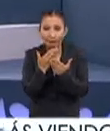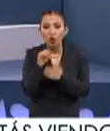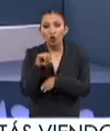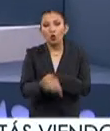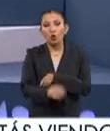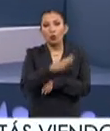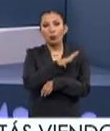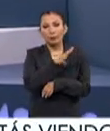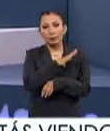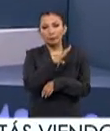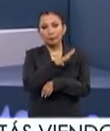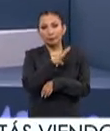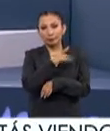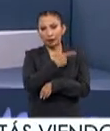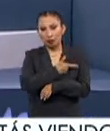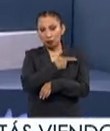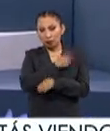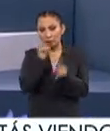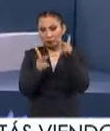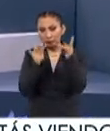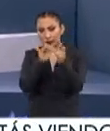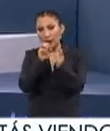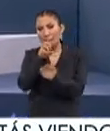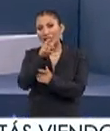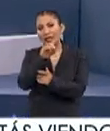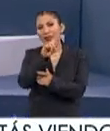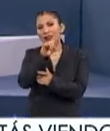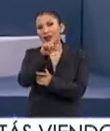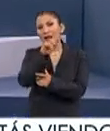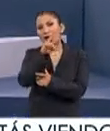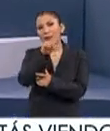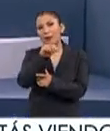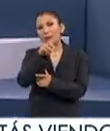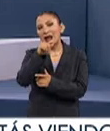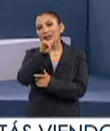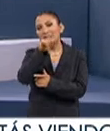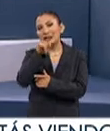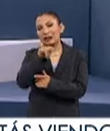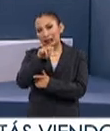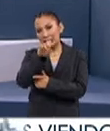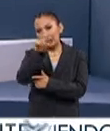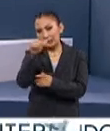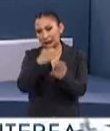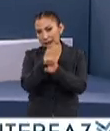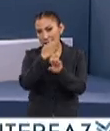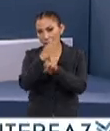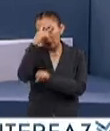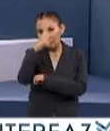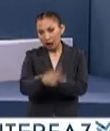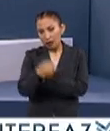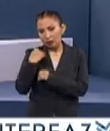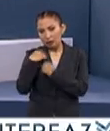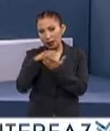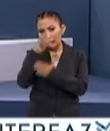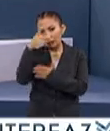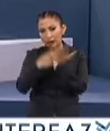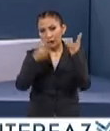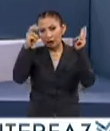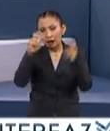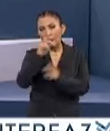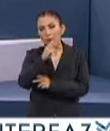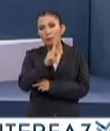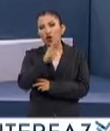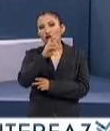Hoy tenemos el gusto de platicar con María del Carmen Martínez Solís. Ella es del Estado de México y gracias al programa